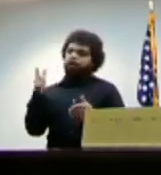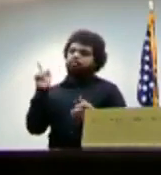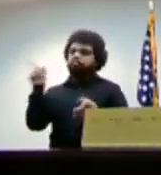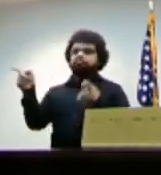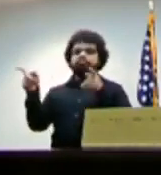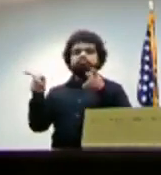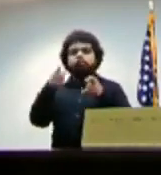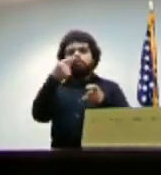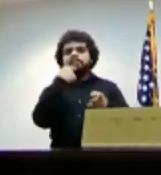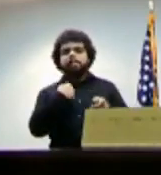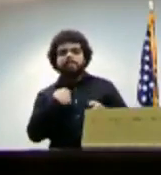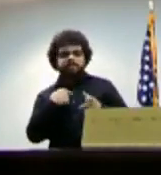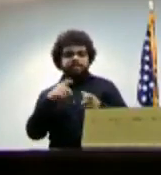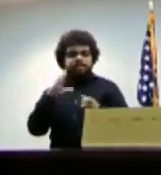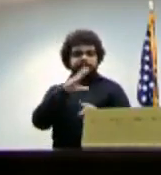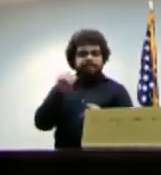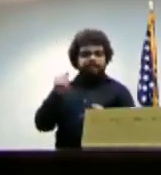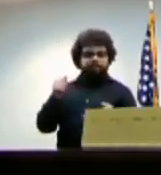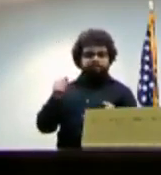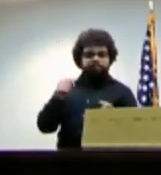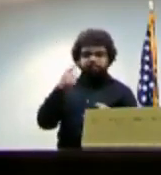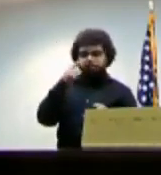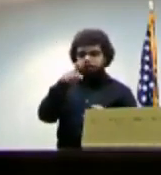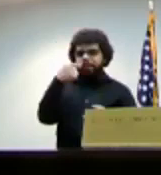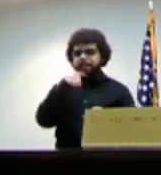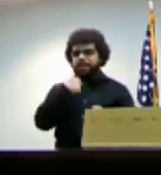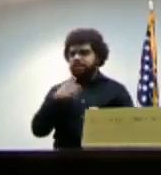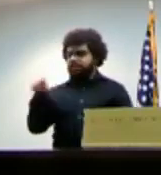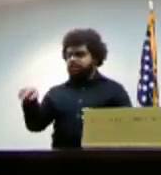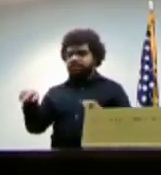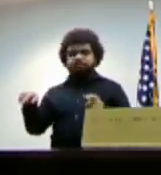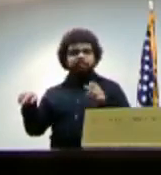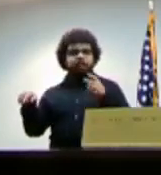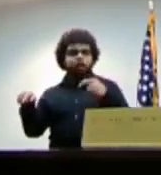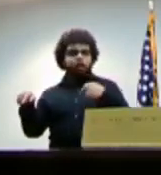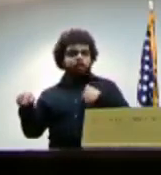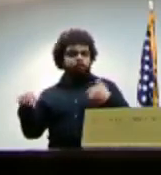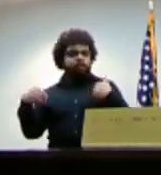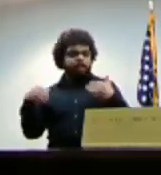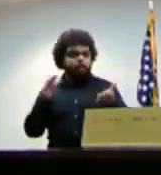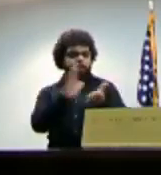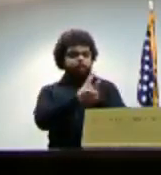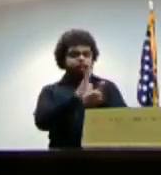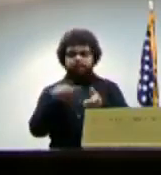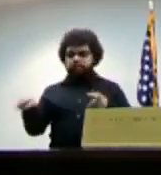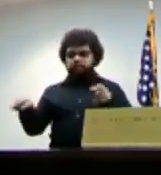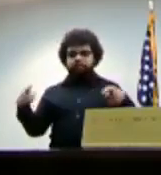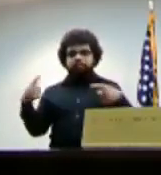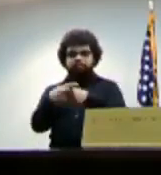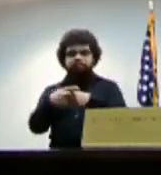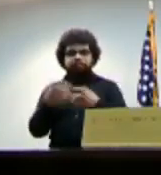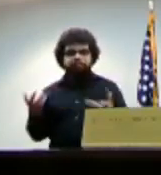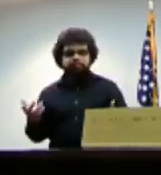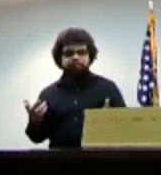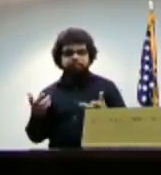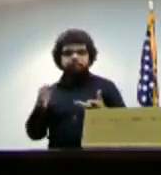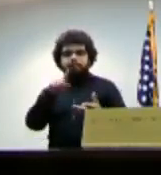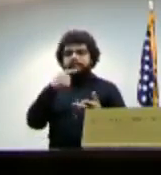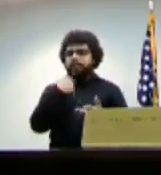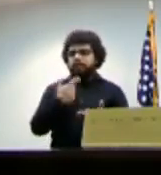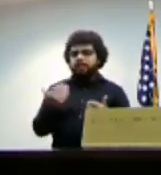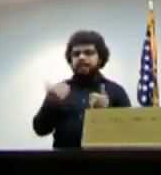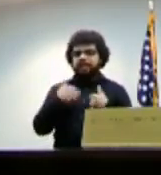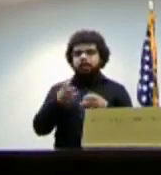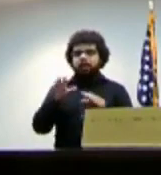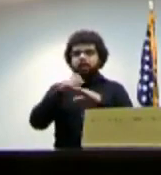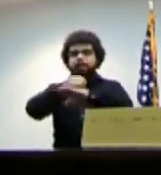años yo vi que era mucho más presupuesto, y puede ser, inclusive para mantenimiento, porque habían emisiones de bonos, lo que sea. Eso puede